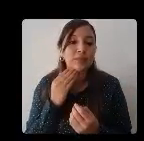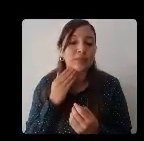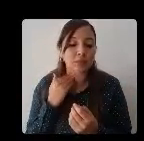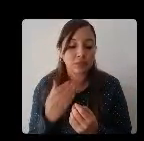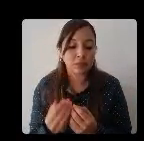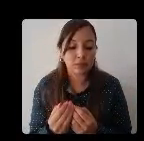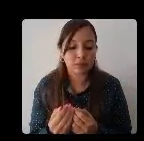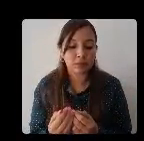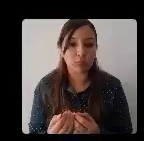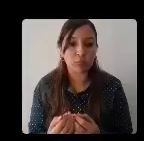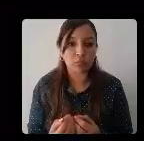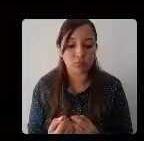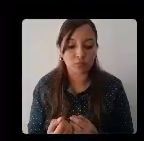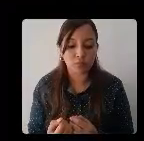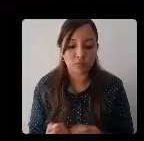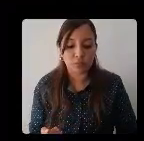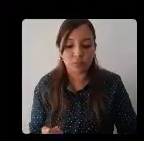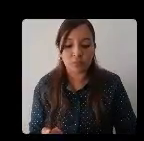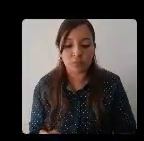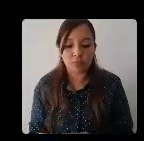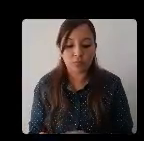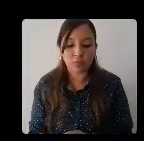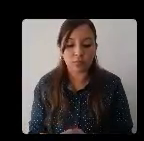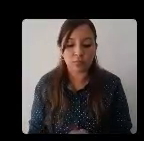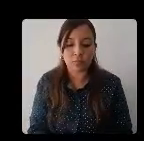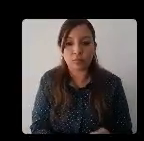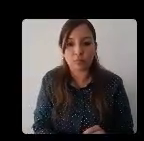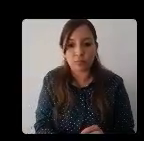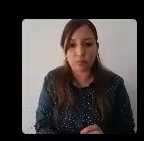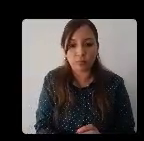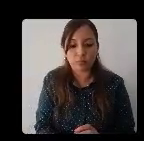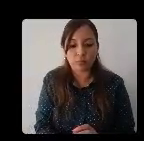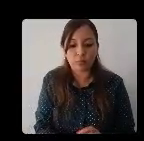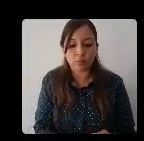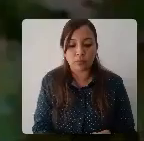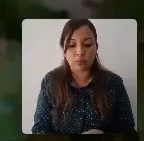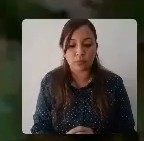ahí en Tingana. Muchas gracias, Juan.